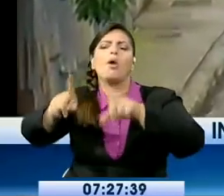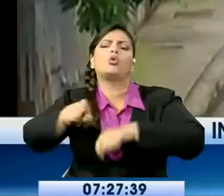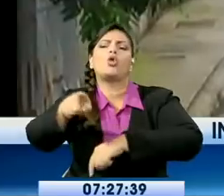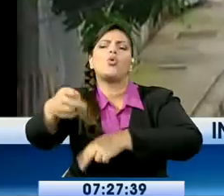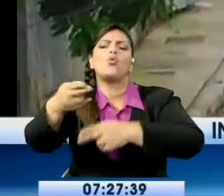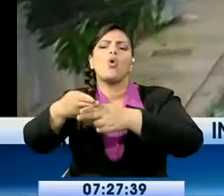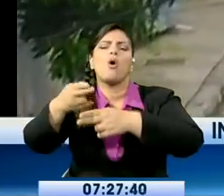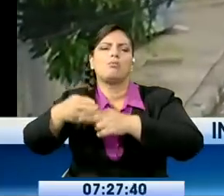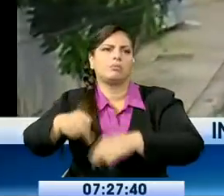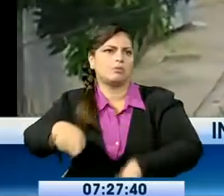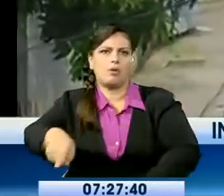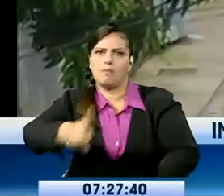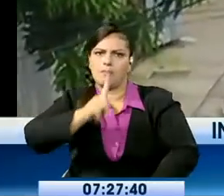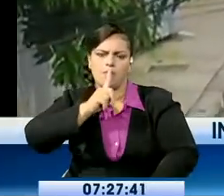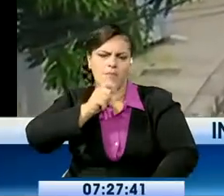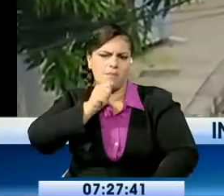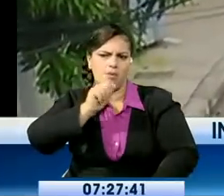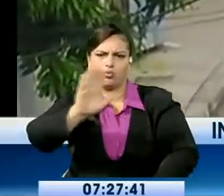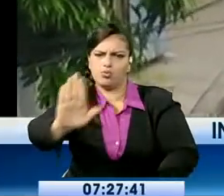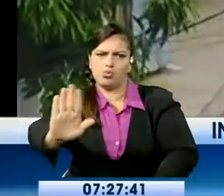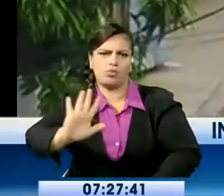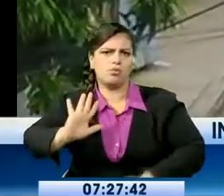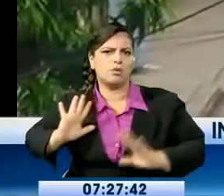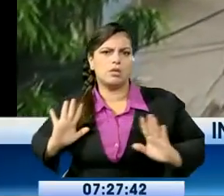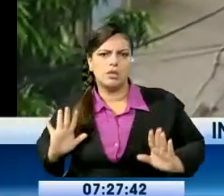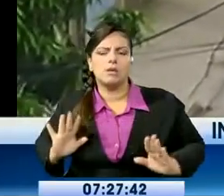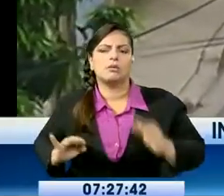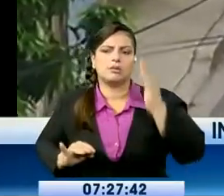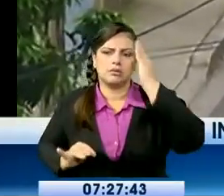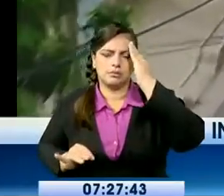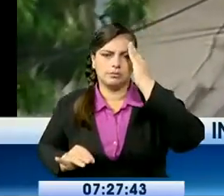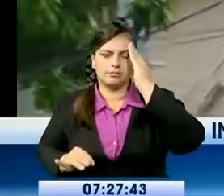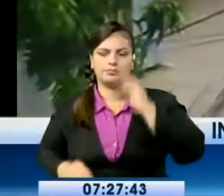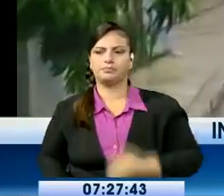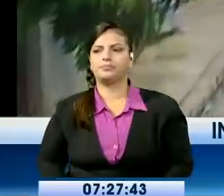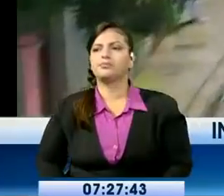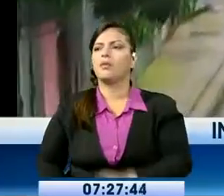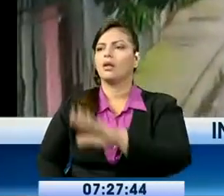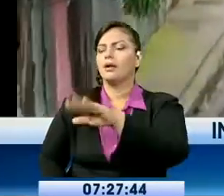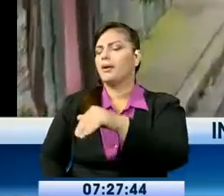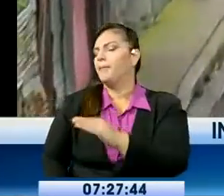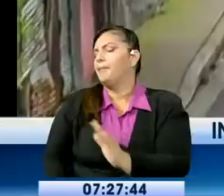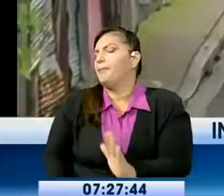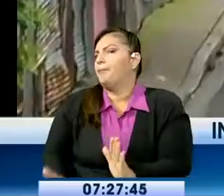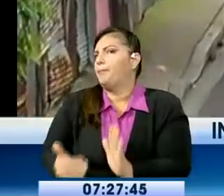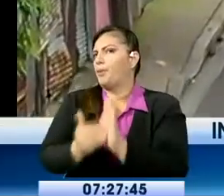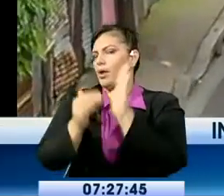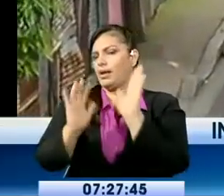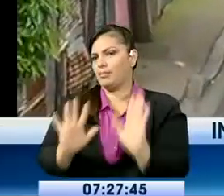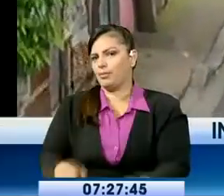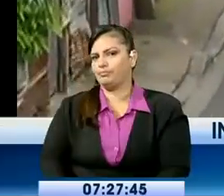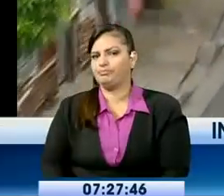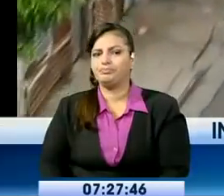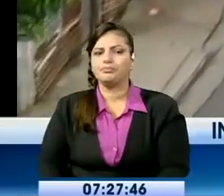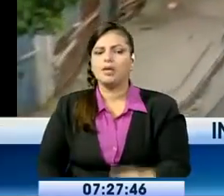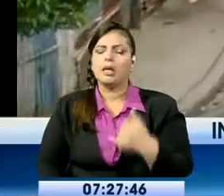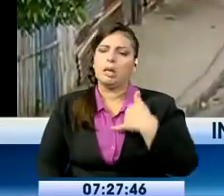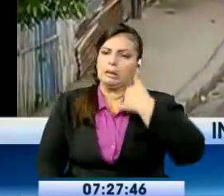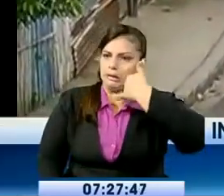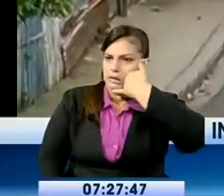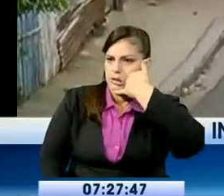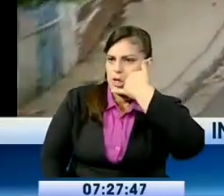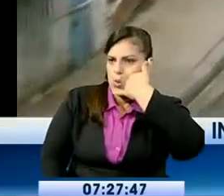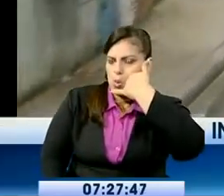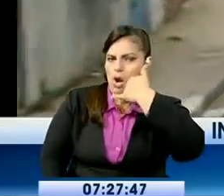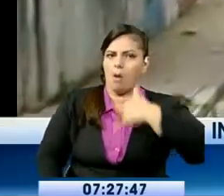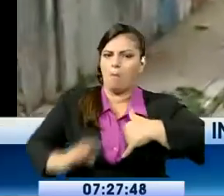de manifestar también es algo muy importante. De pronto, a veces decimos, bueno, se me robaron un celular, lo puedo comprar, en fin. Y la gente opta